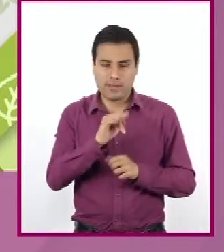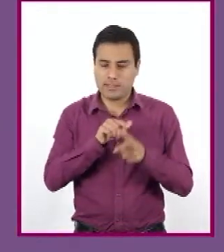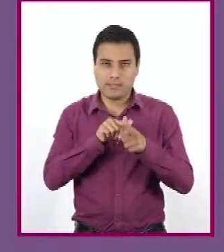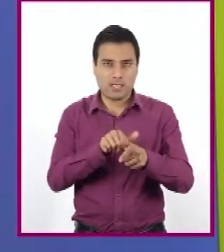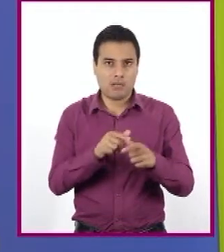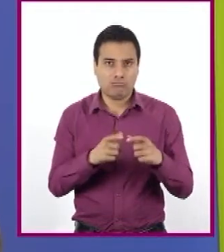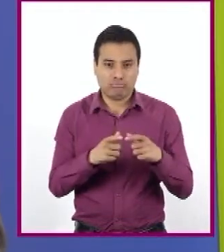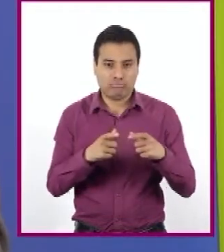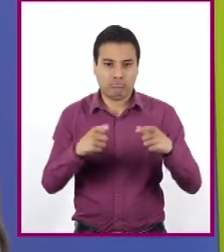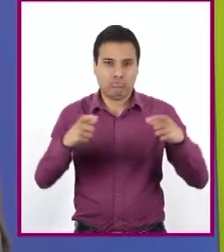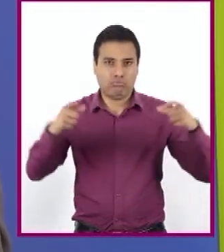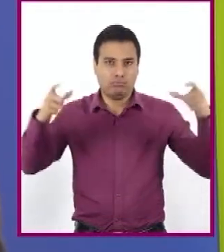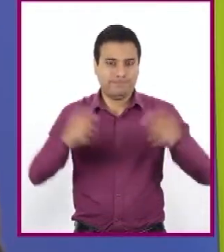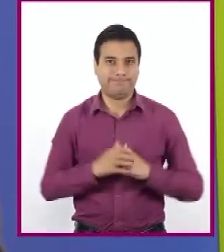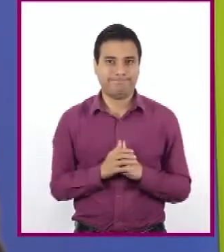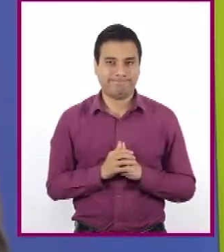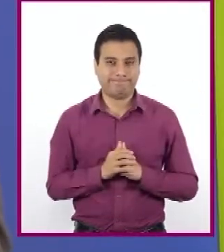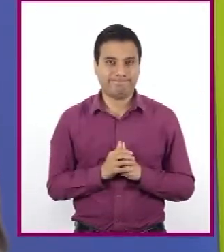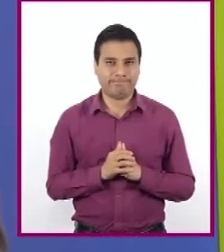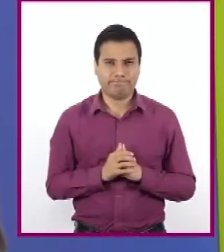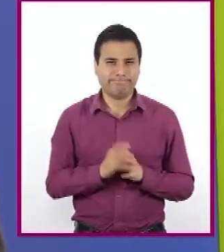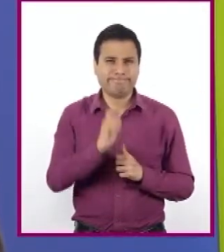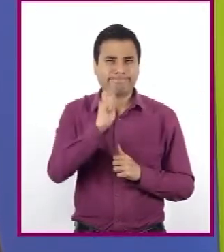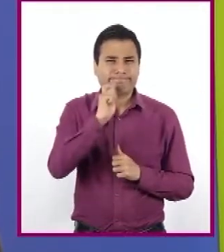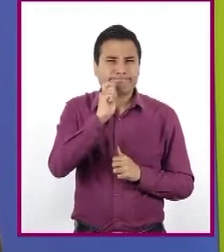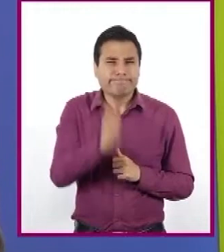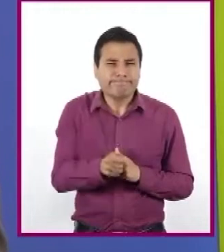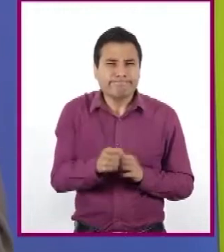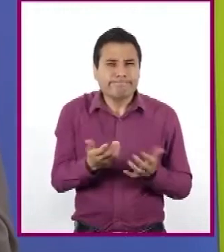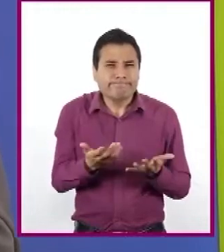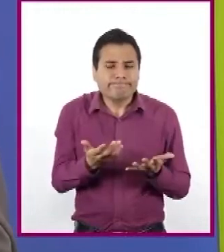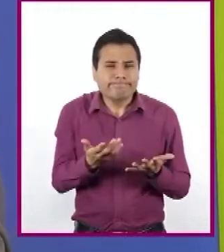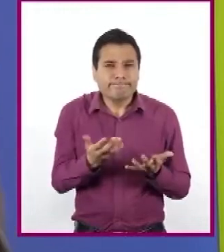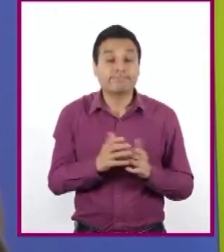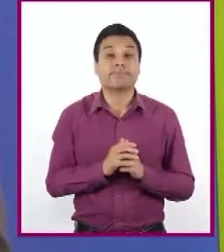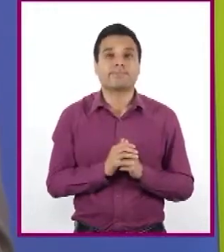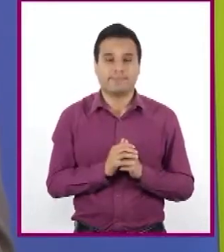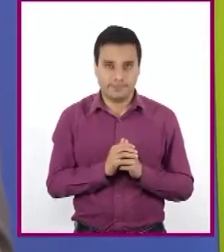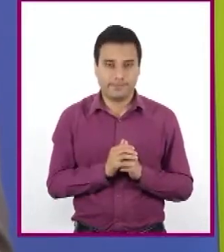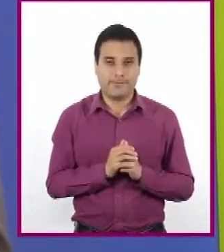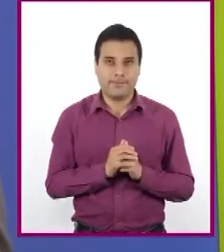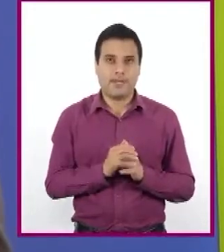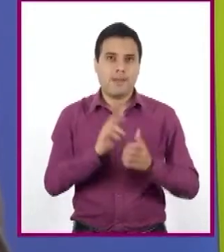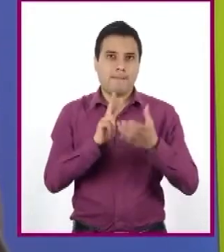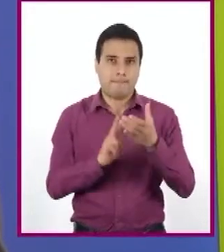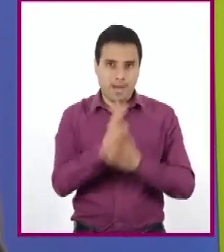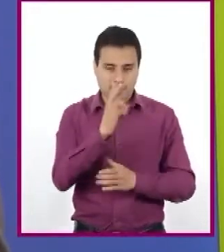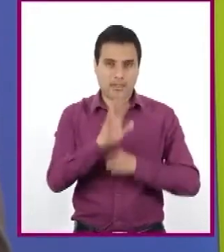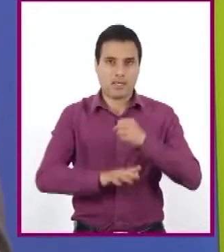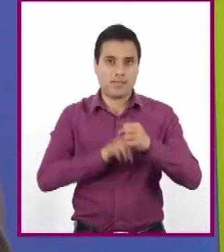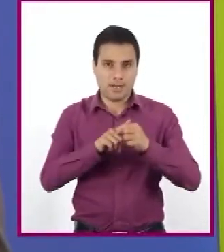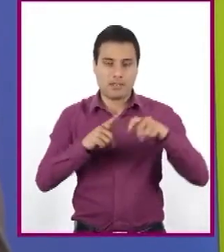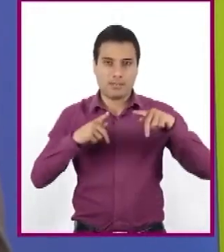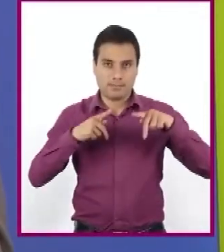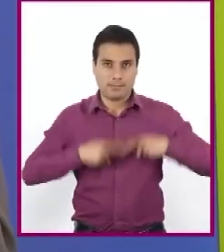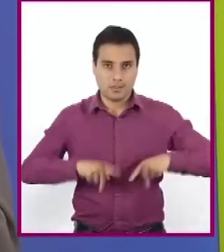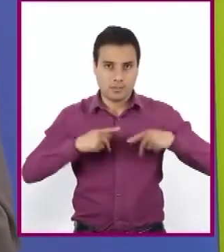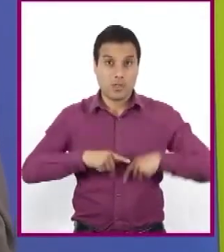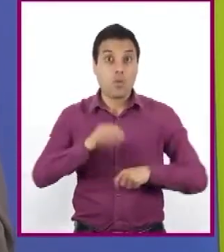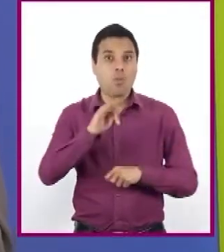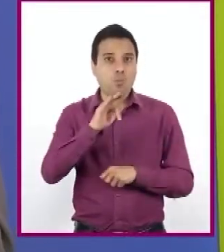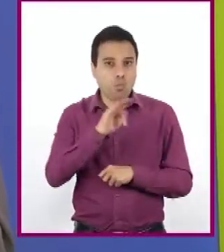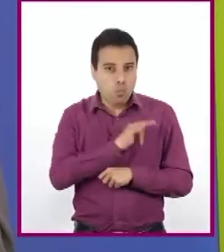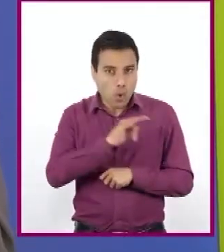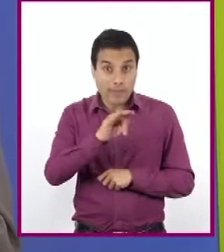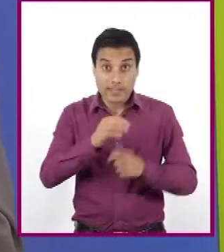tiempo. En otras palabras, entendemos a la reproducción como la capacidad de generar nuevos individuos o hijos, y